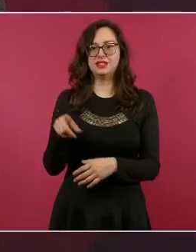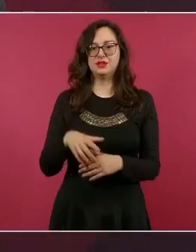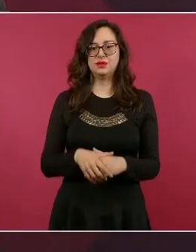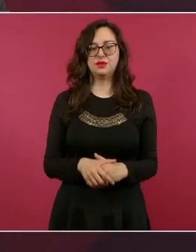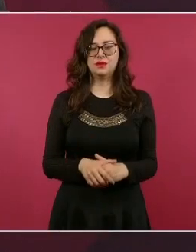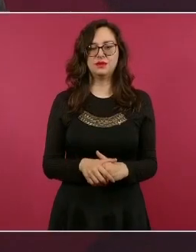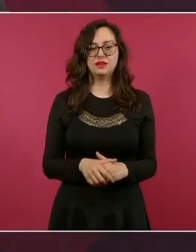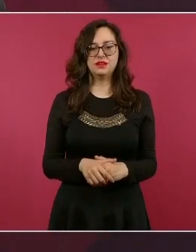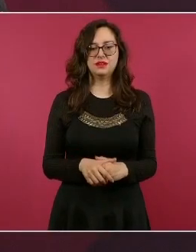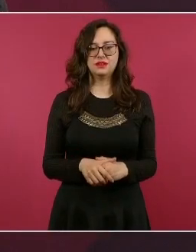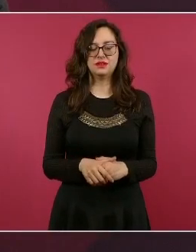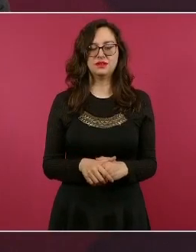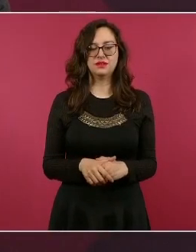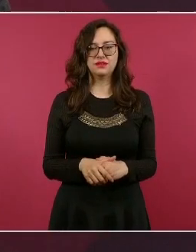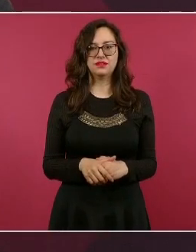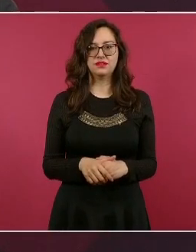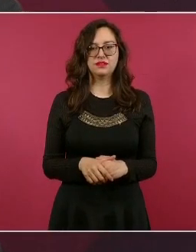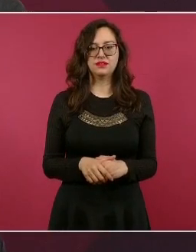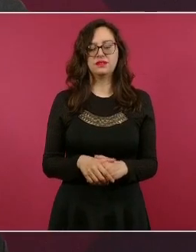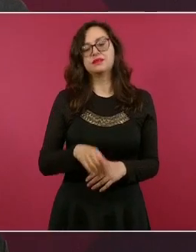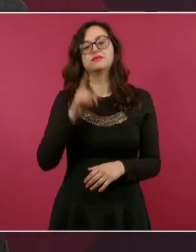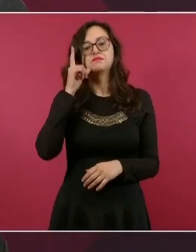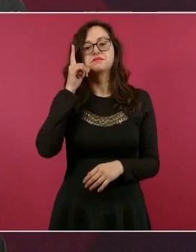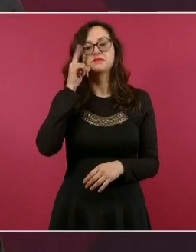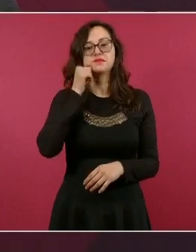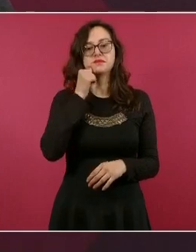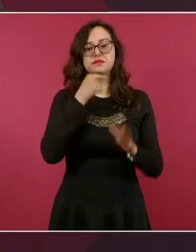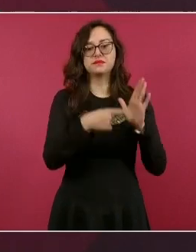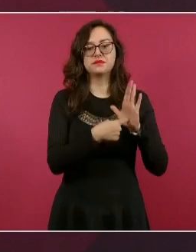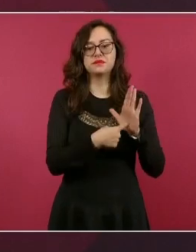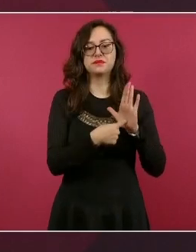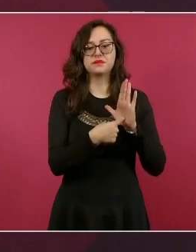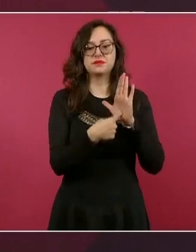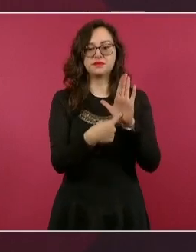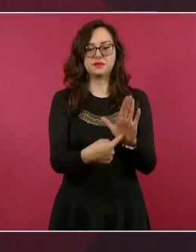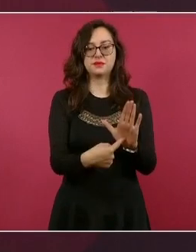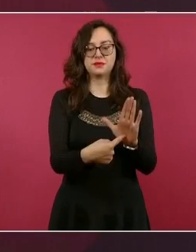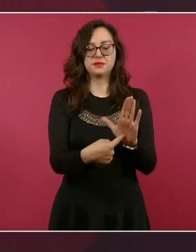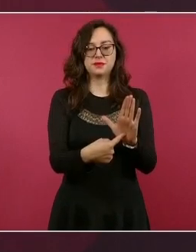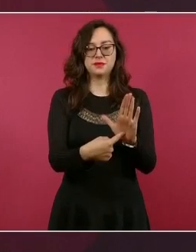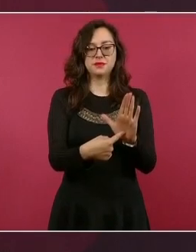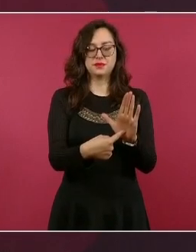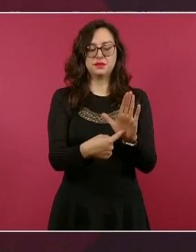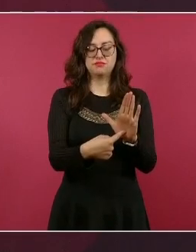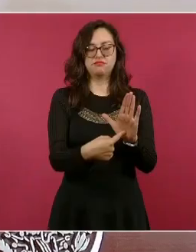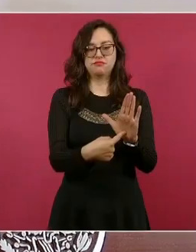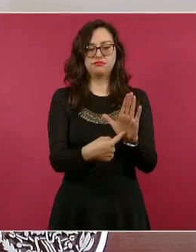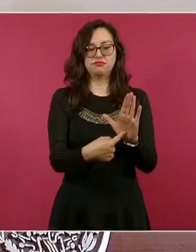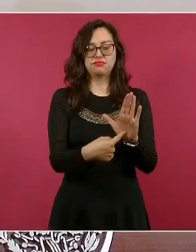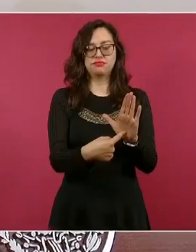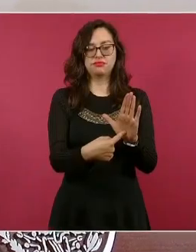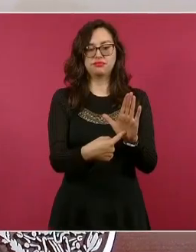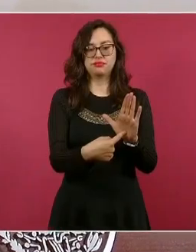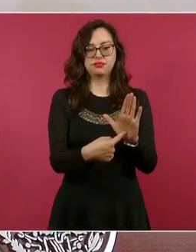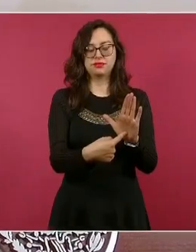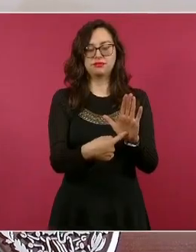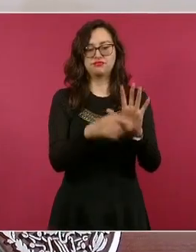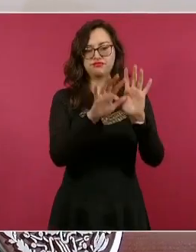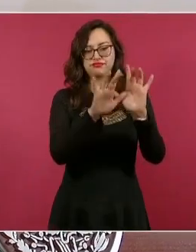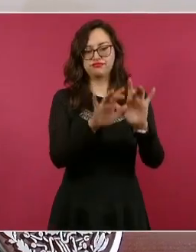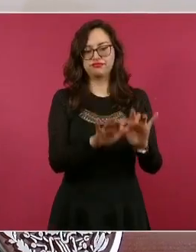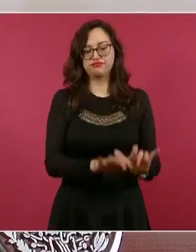Vamos a llevar a cabo mañana la presentación de la